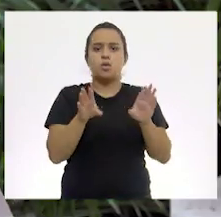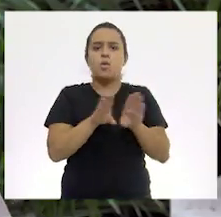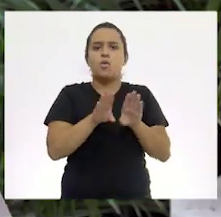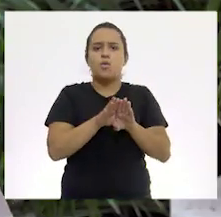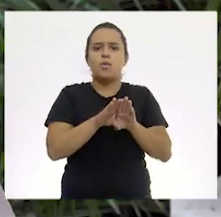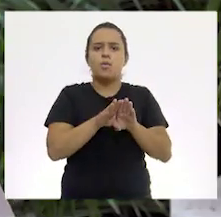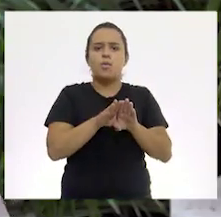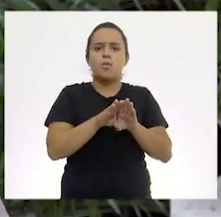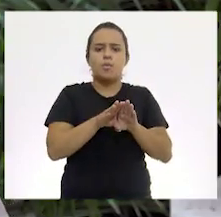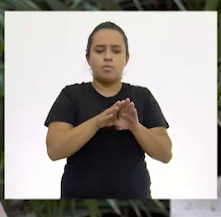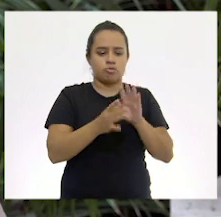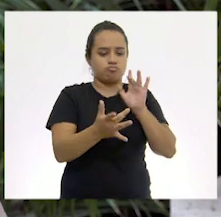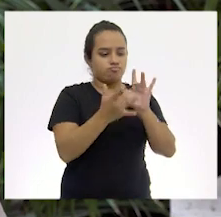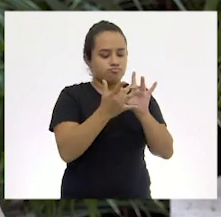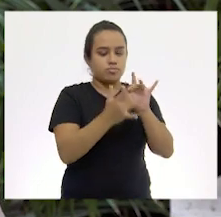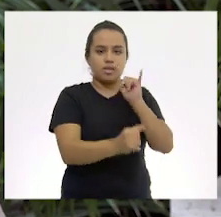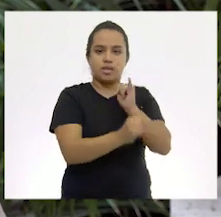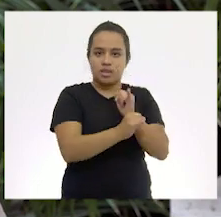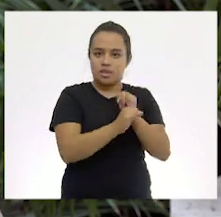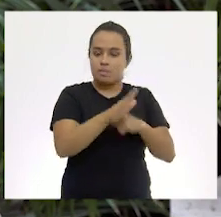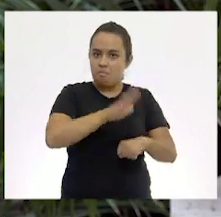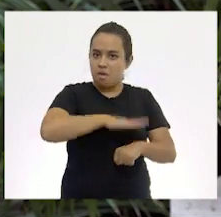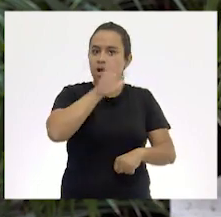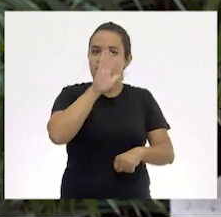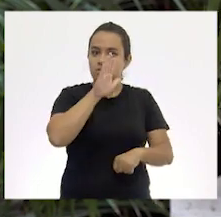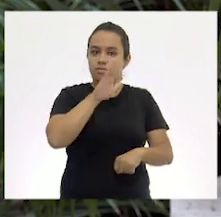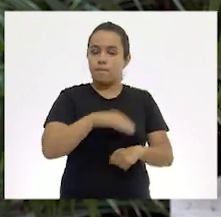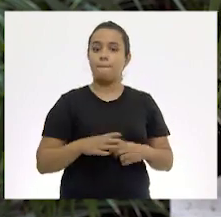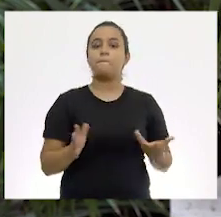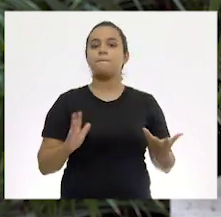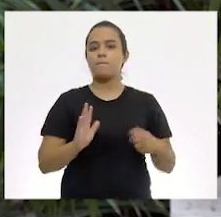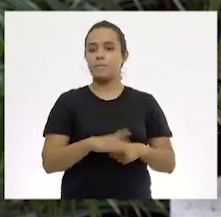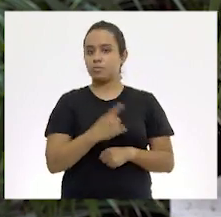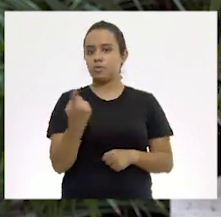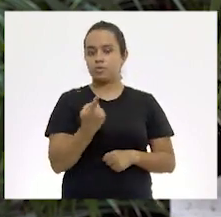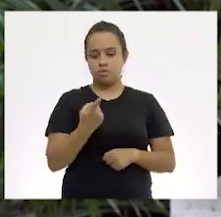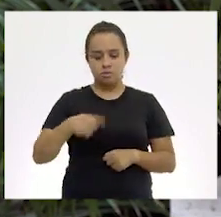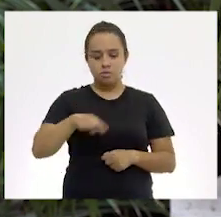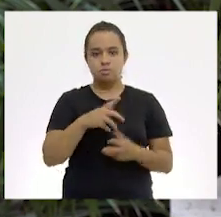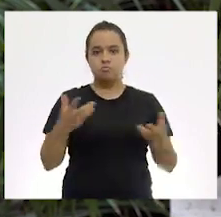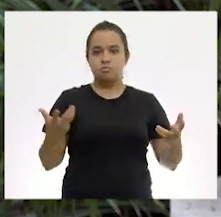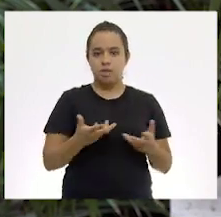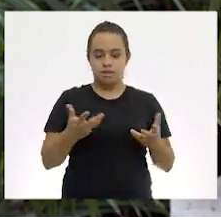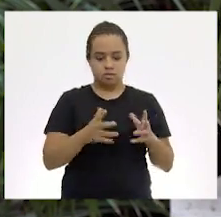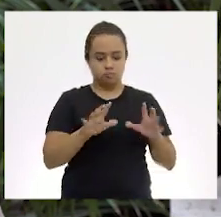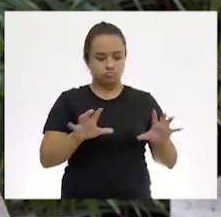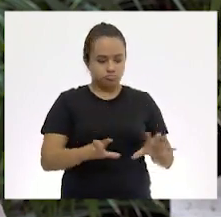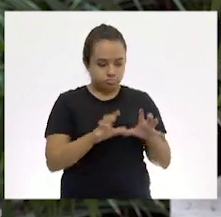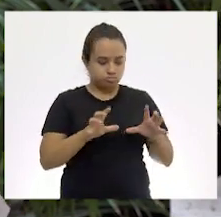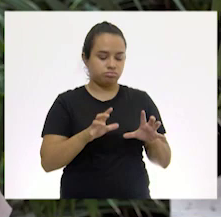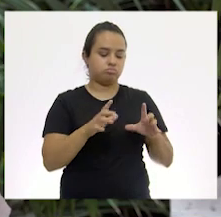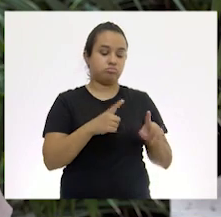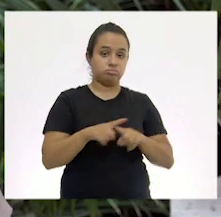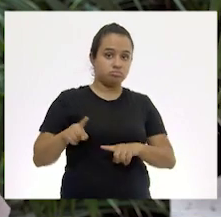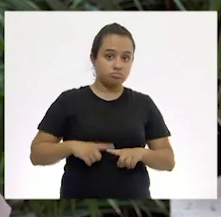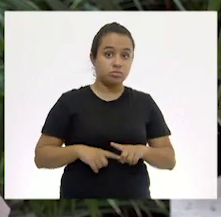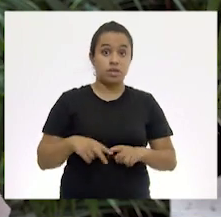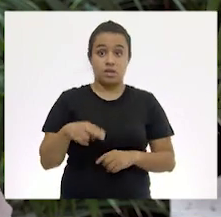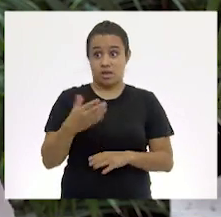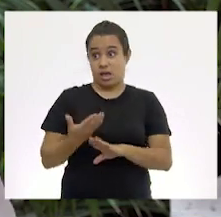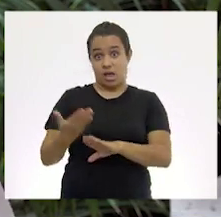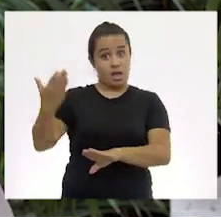mejor las redes sociales, ya que pues estamos trabajando con aparatos electrónicos, lo cual antes